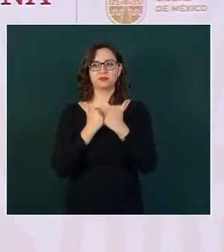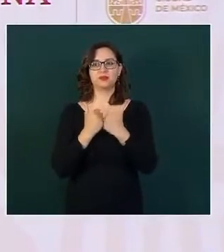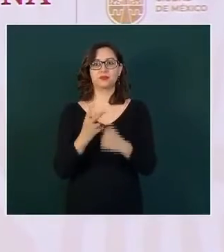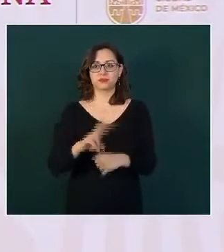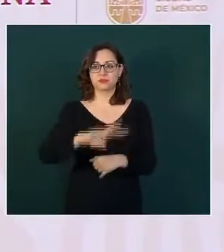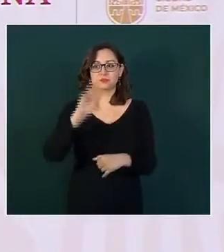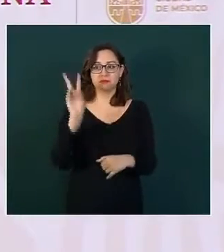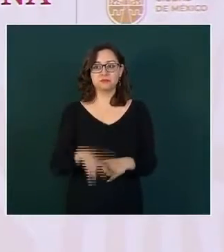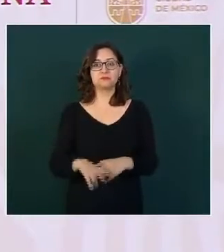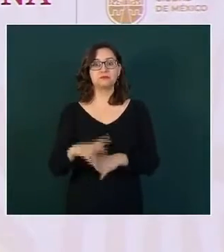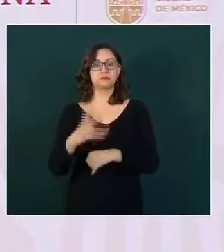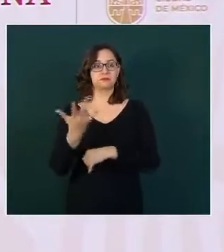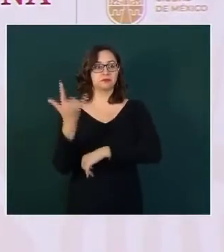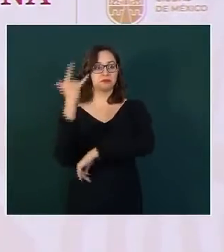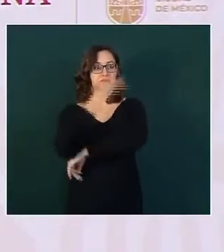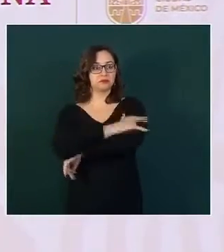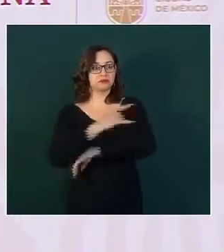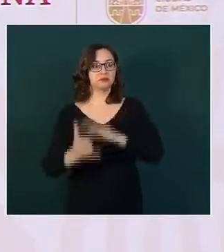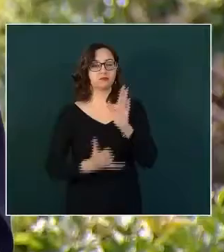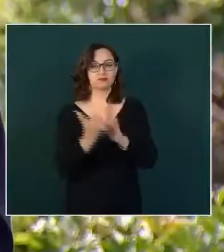con estas características.